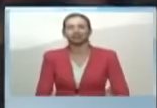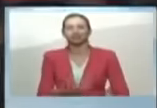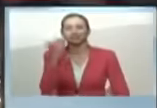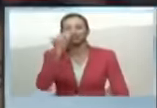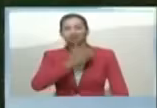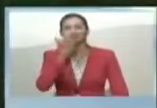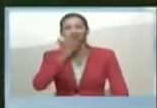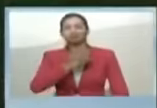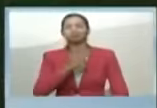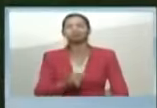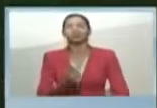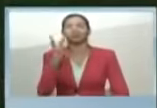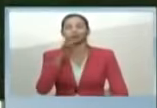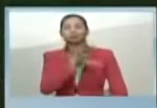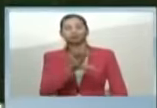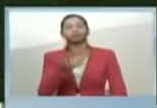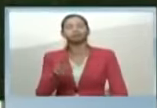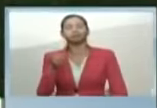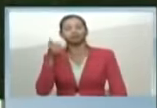Está bien, Livio.